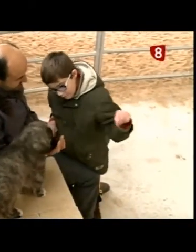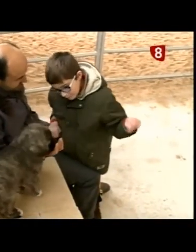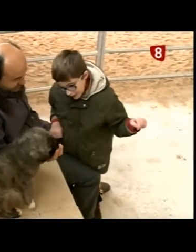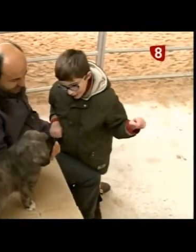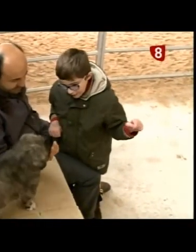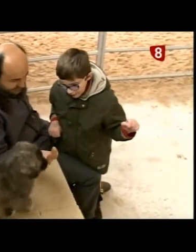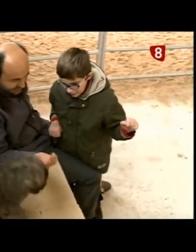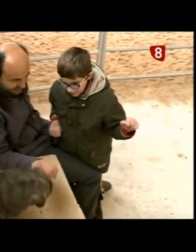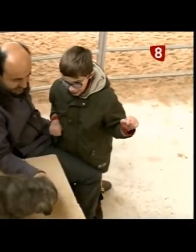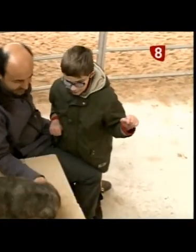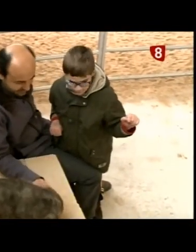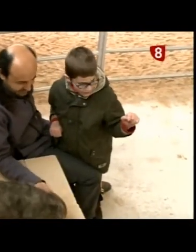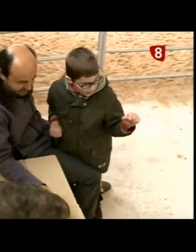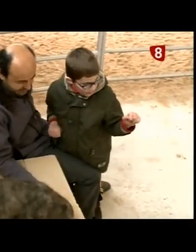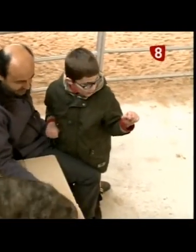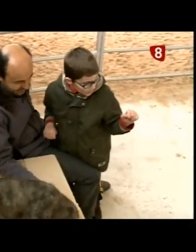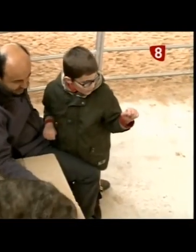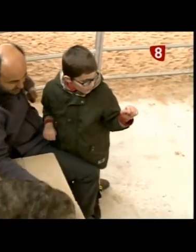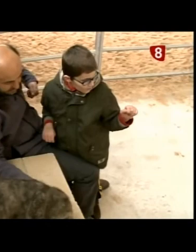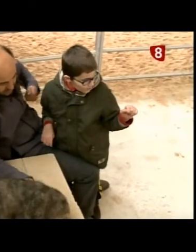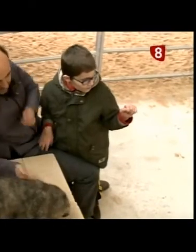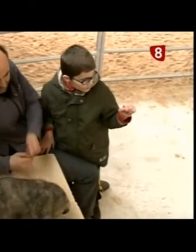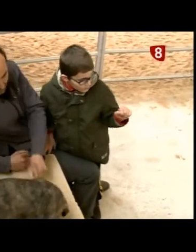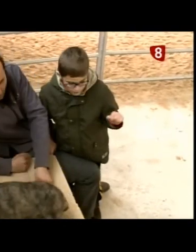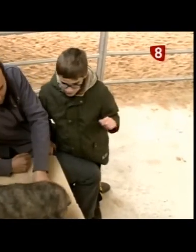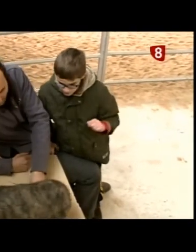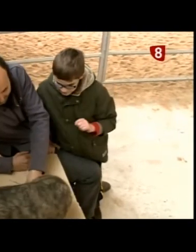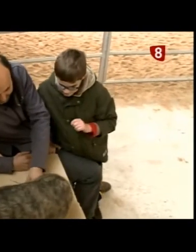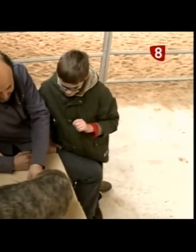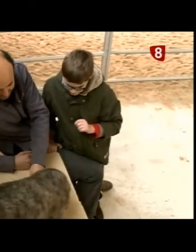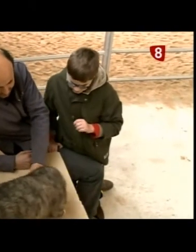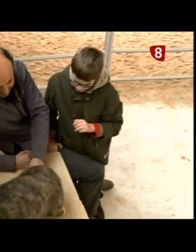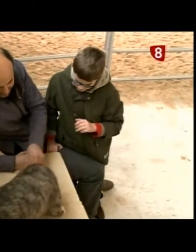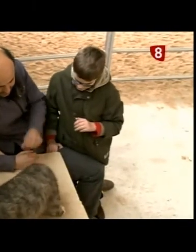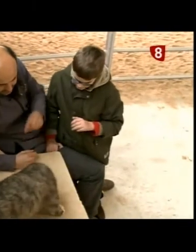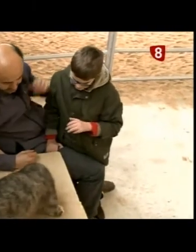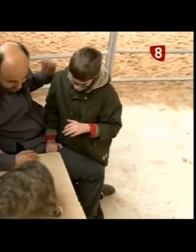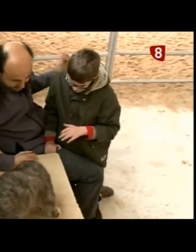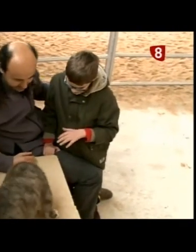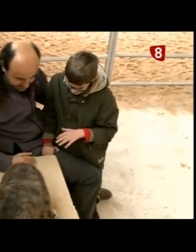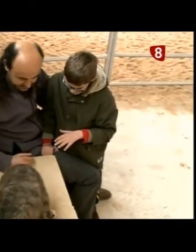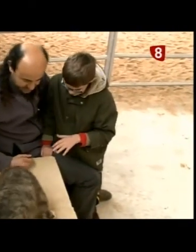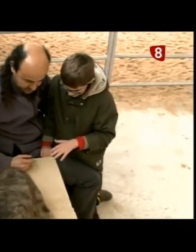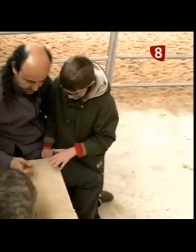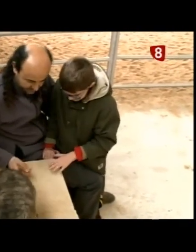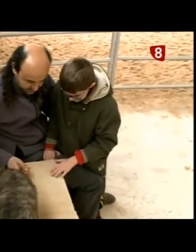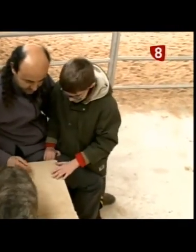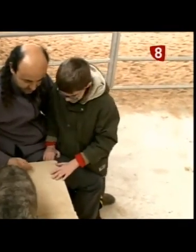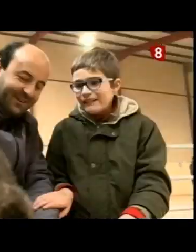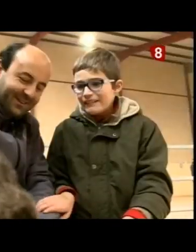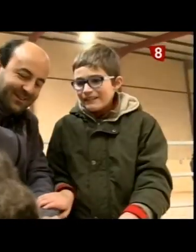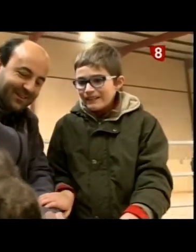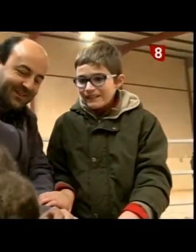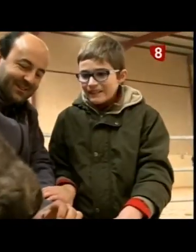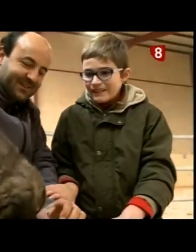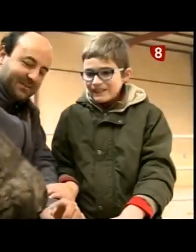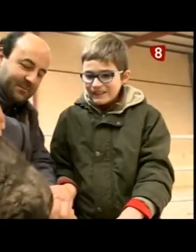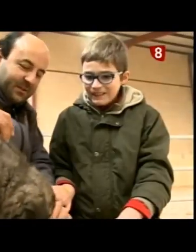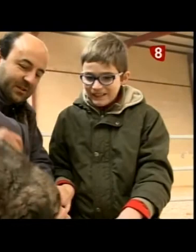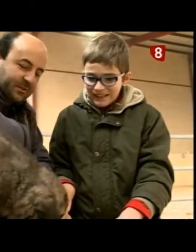por su sensibilidad. Entonces es un animal que es, digamos, muy redondo en ese sentido, es un animal que